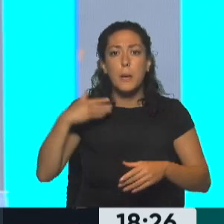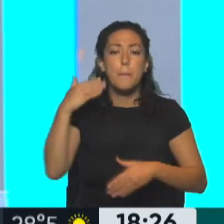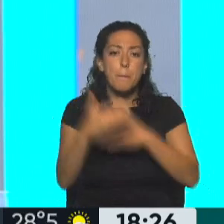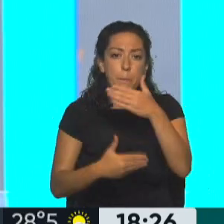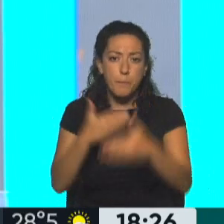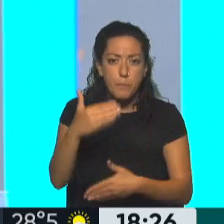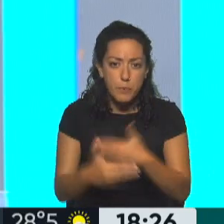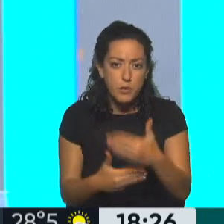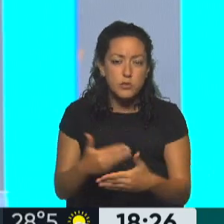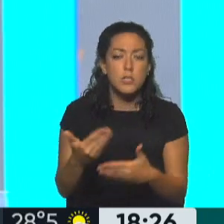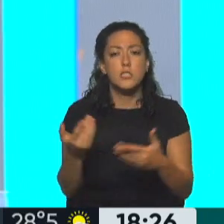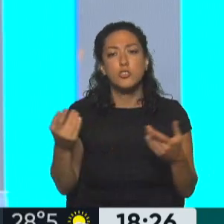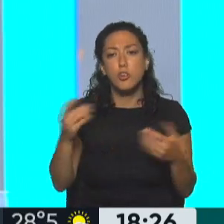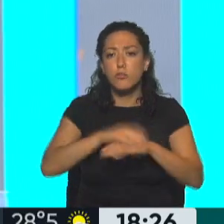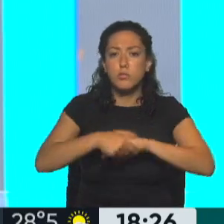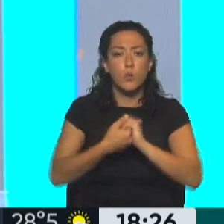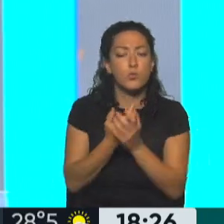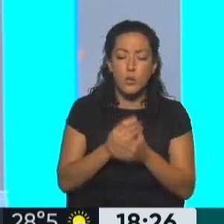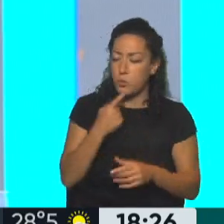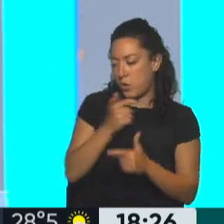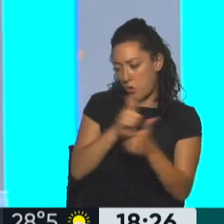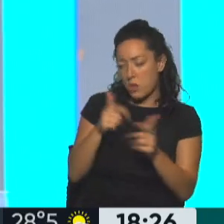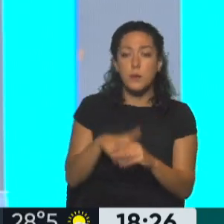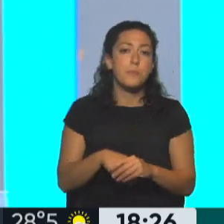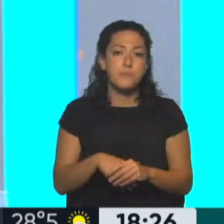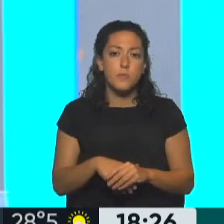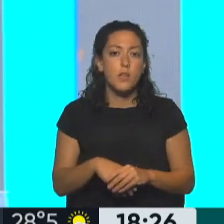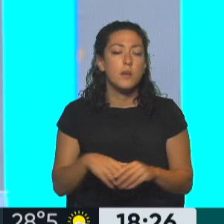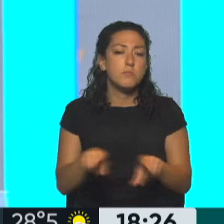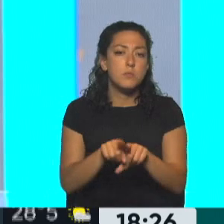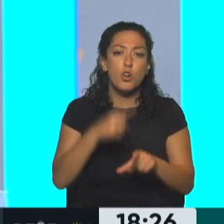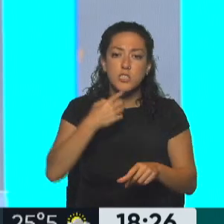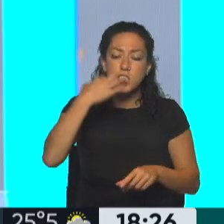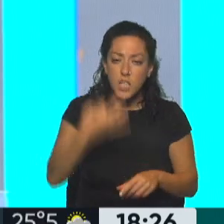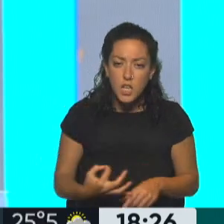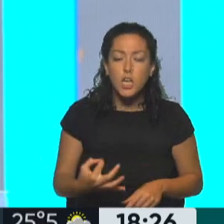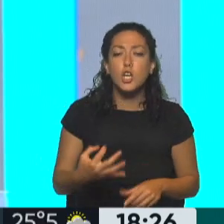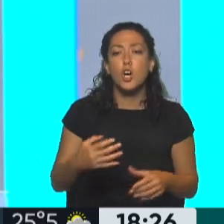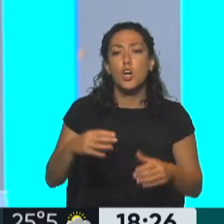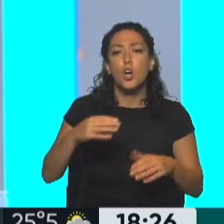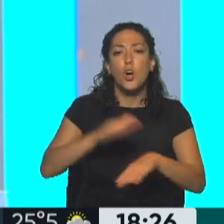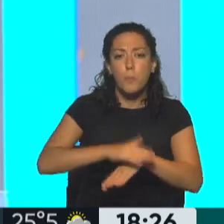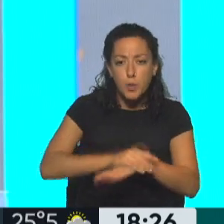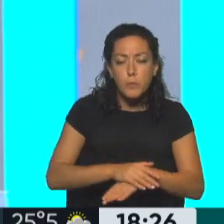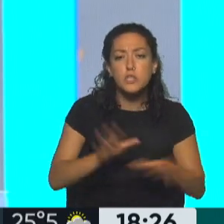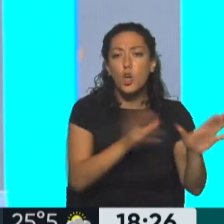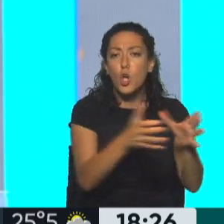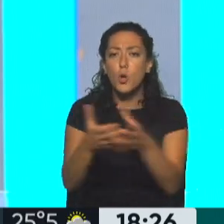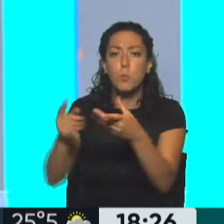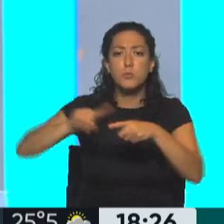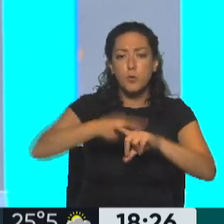con total objetividad, con mucha seriedad, con mucho compromiso. Acá hay distintos bloques políticos que han